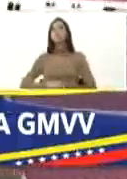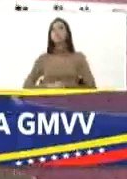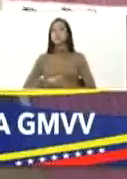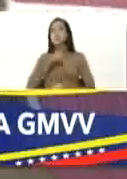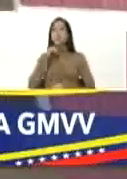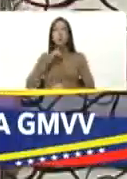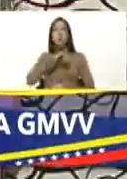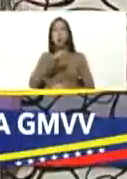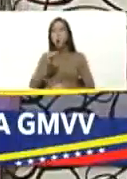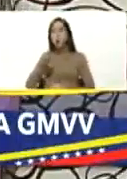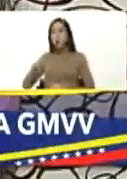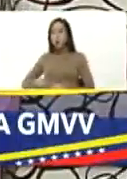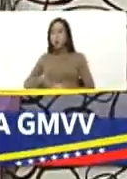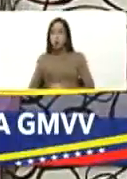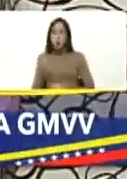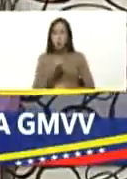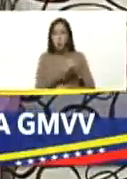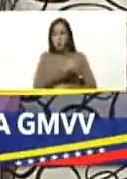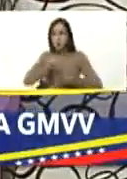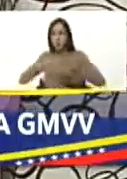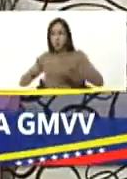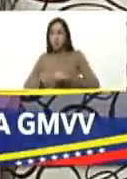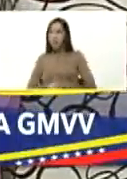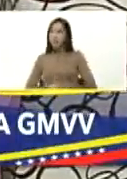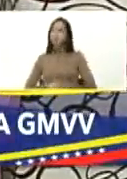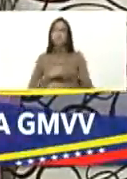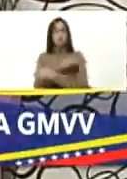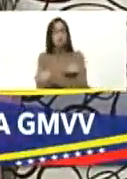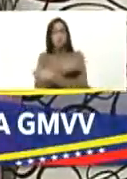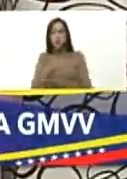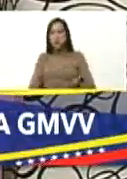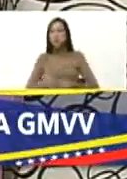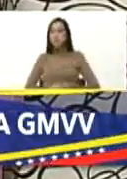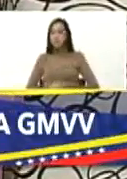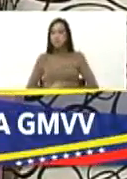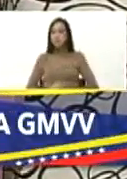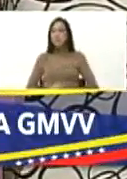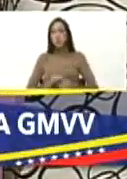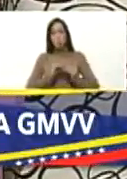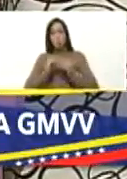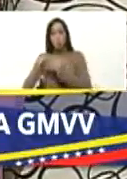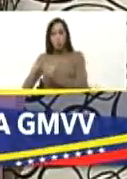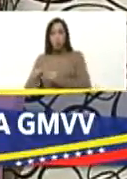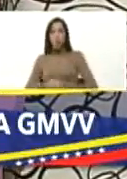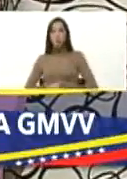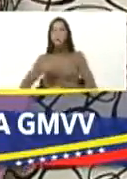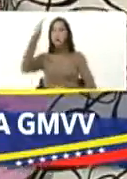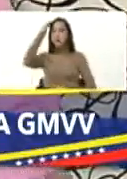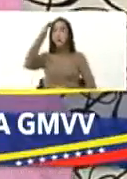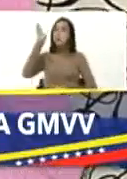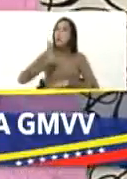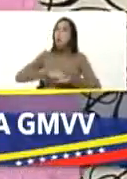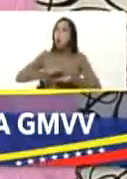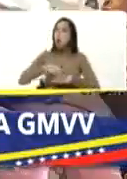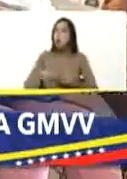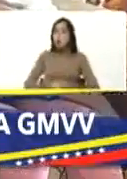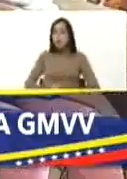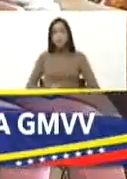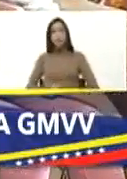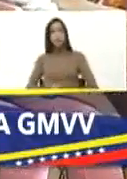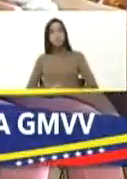Rivas. Número 16. Número 16. Qué felicidad, chicos. Nos agrada estar en una comuna. Porque sabemos, presidente, que esto también es parte